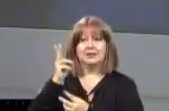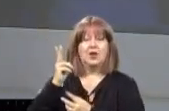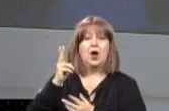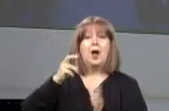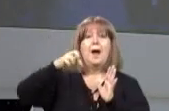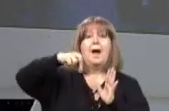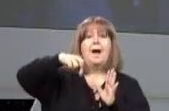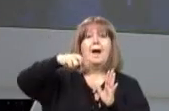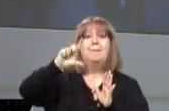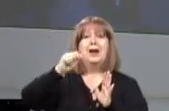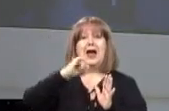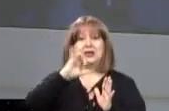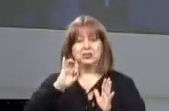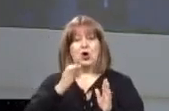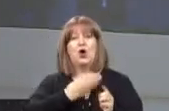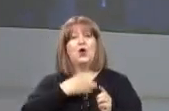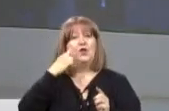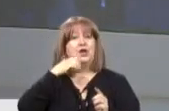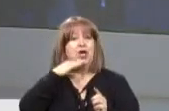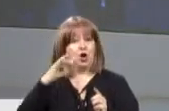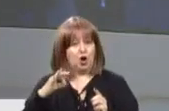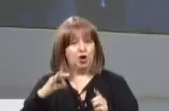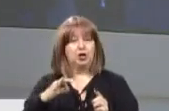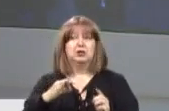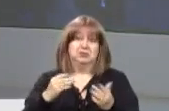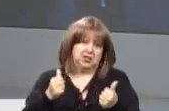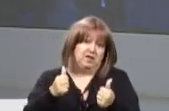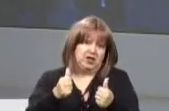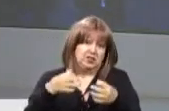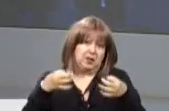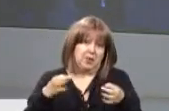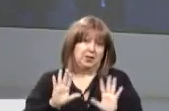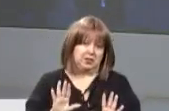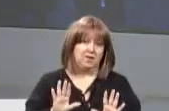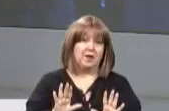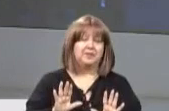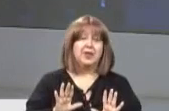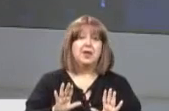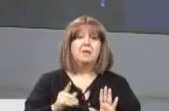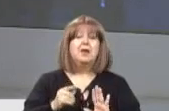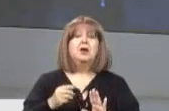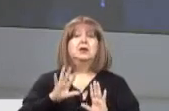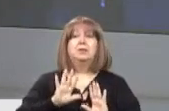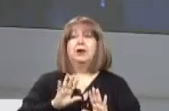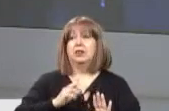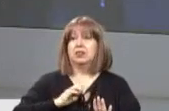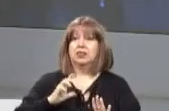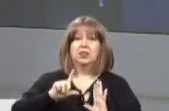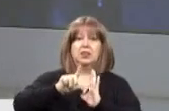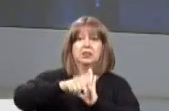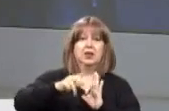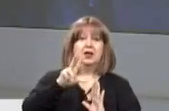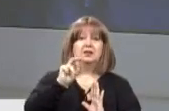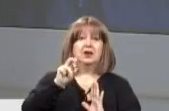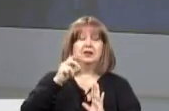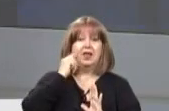fijo lo hago. Sí, no es tan mal hacer un plazo fijo, entre no hacer nada y hacer un plazo fijo, bien. pero tengo que estar 30 días atado. ¿Qué ha pasado en el mes de diciembre